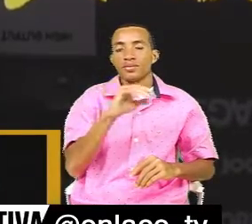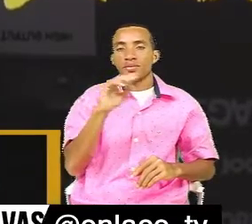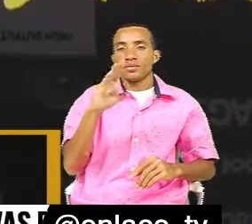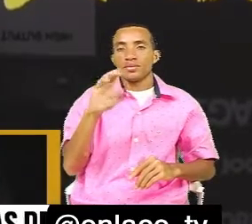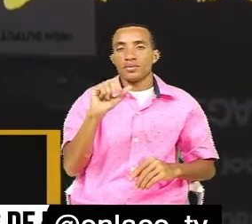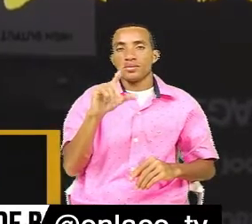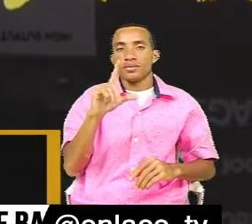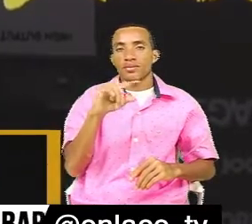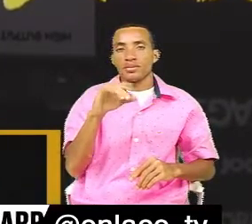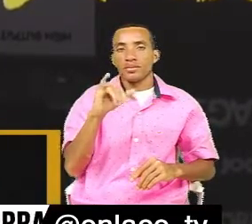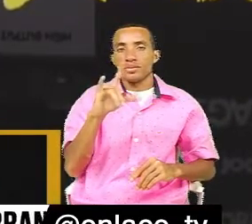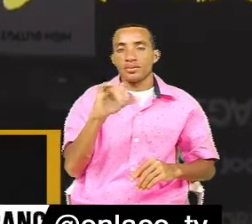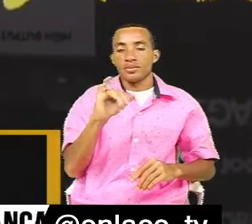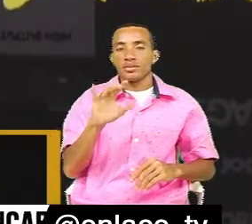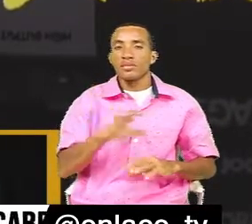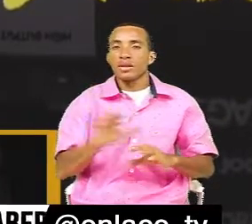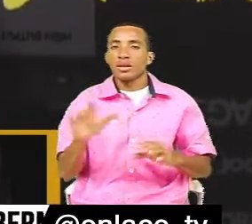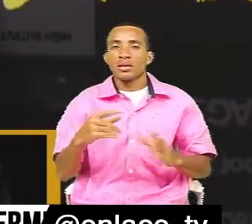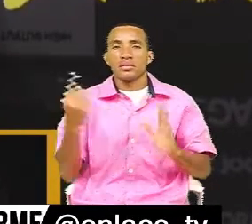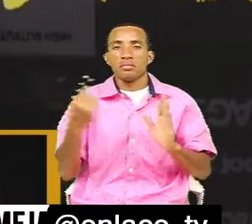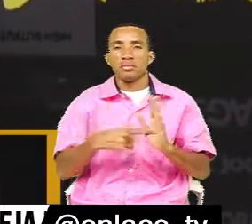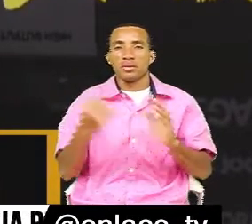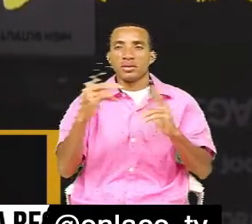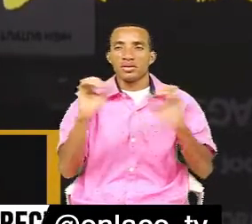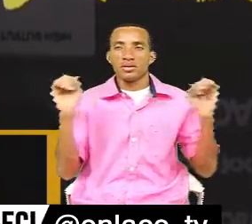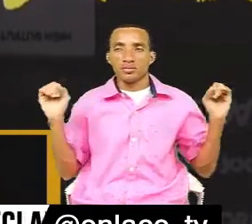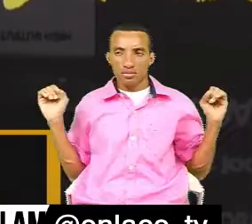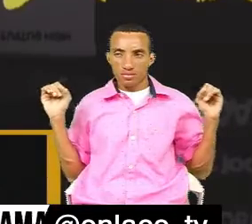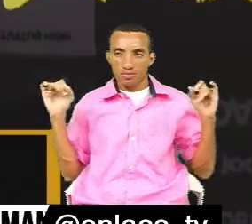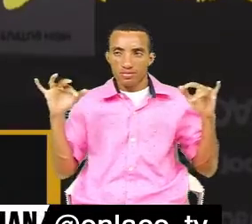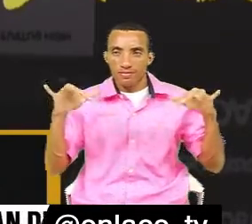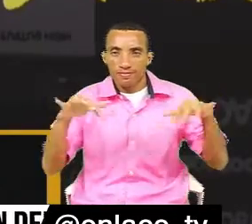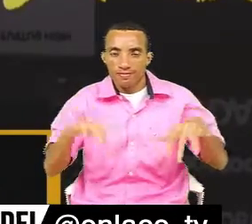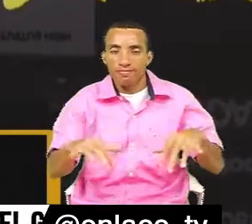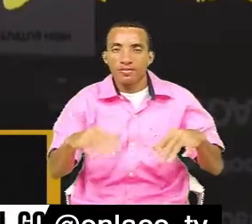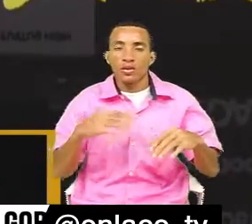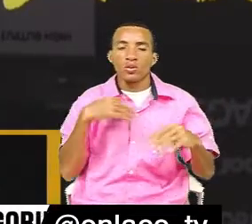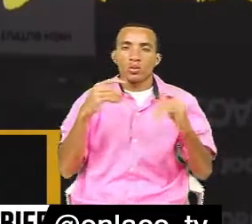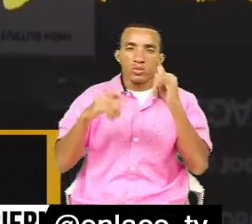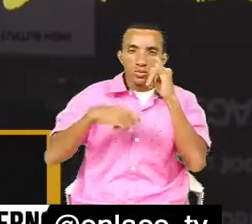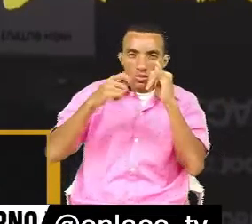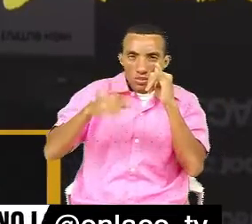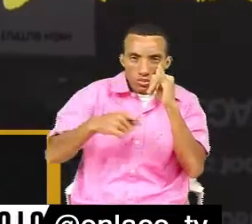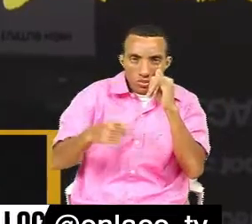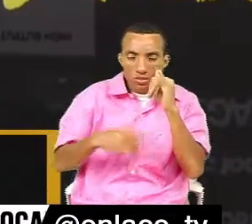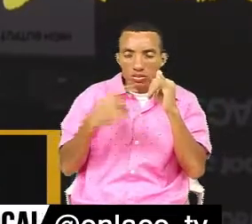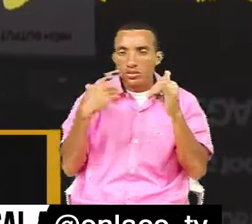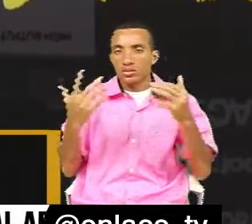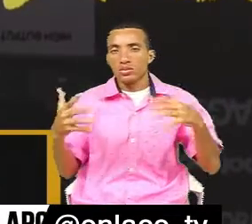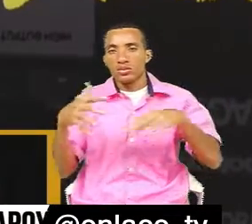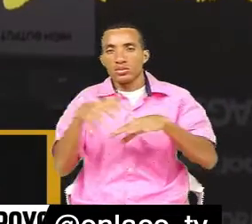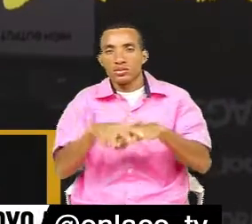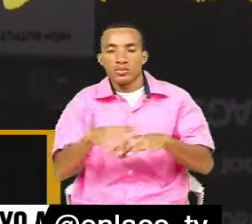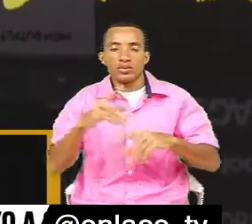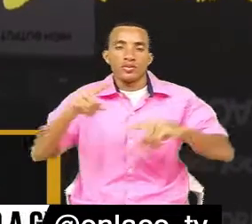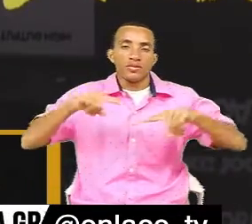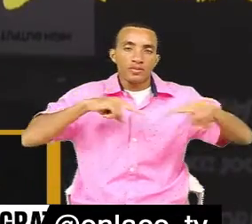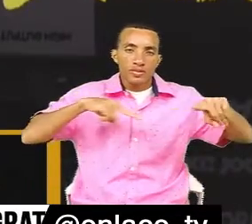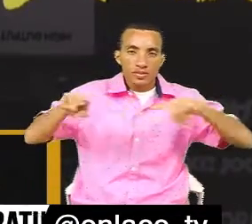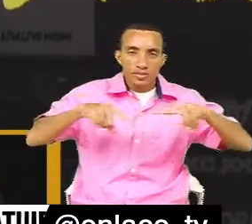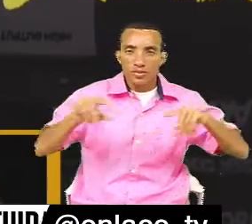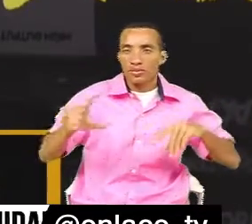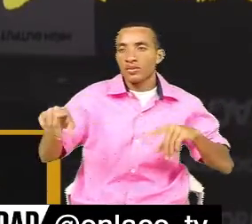que vayan 1000 personas, para que puedan disfrutar de la magia del cine, para que puedan compartir también con el director, con los actores